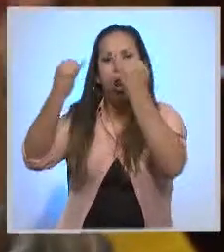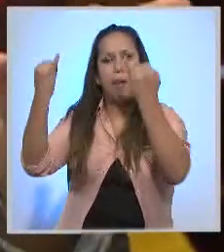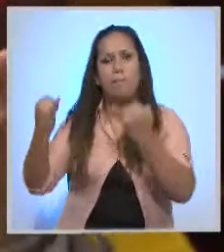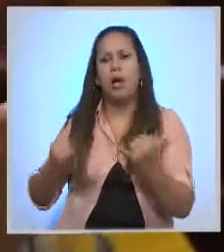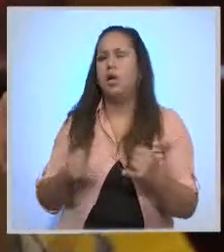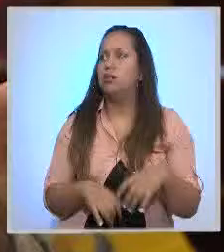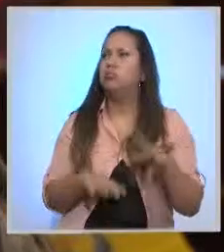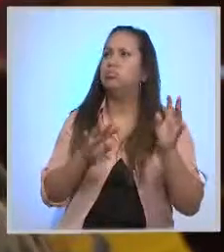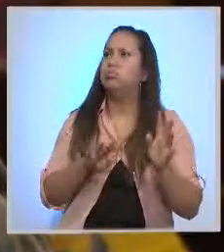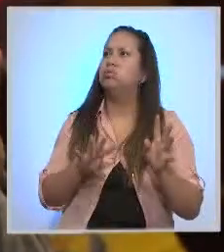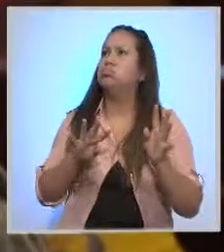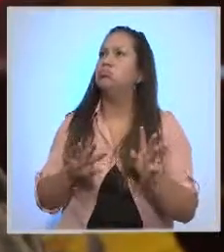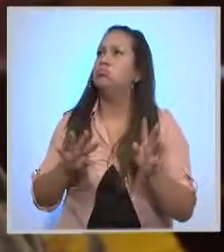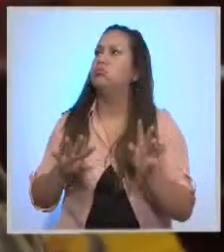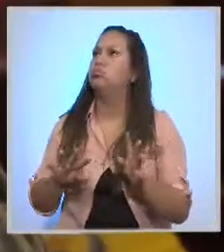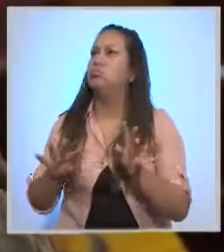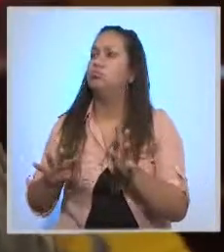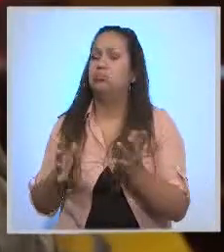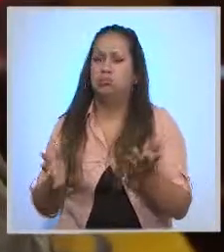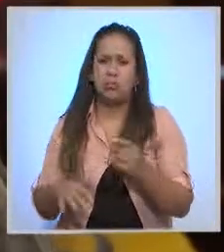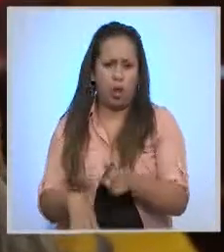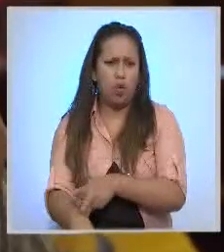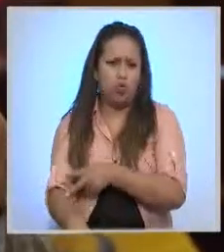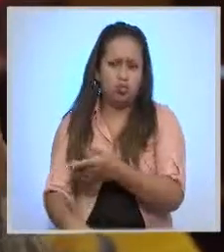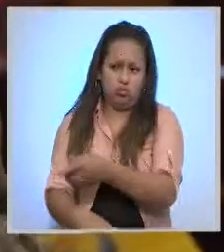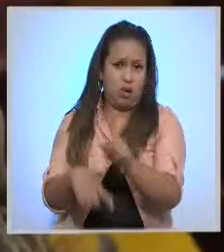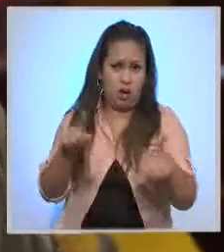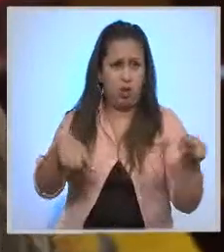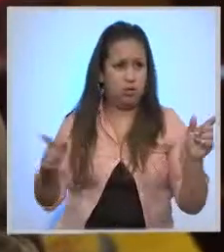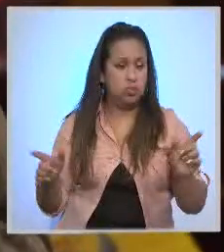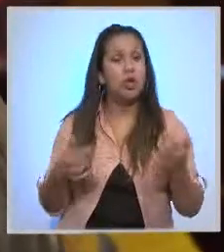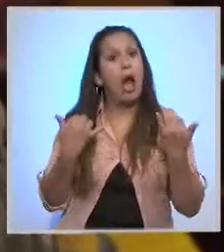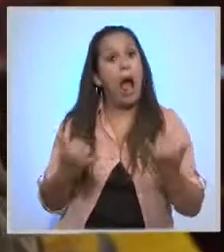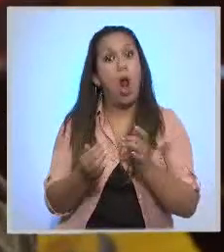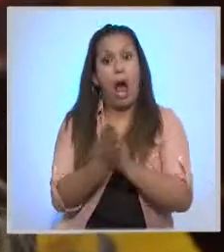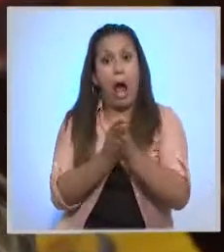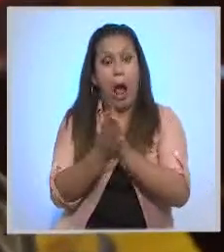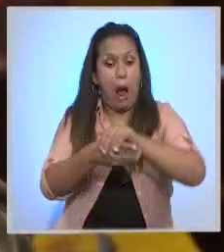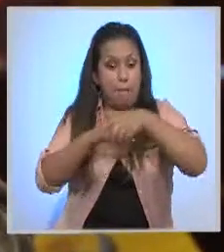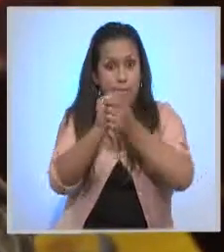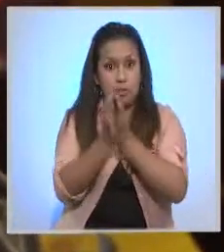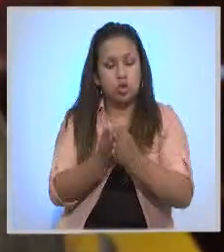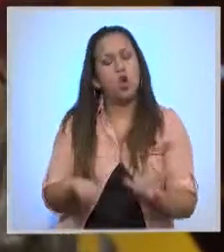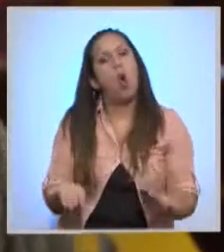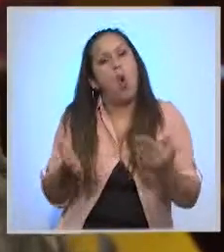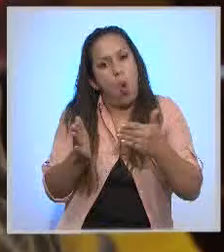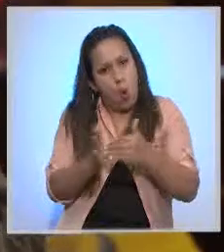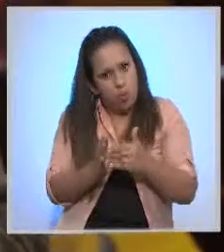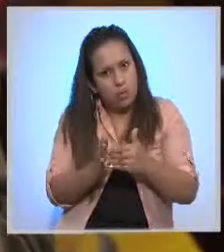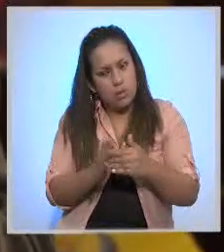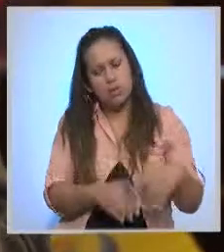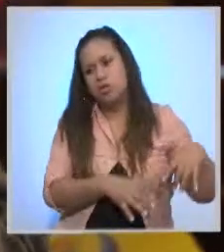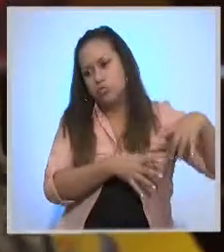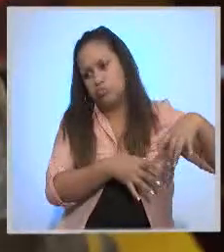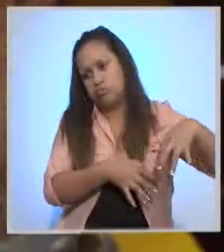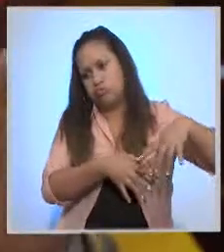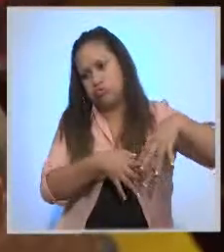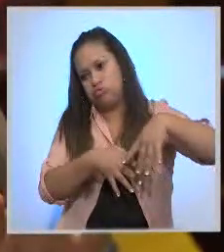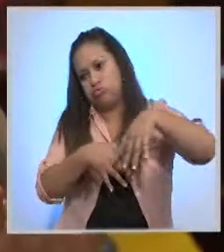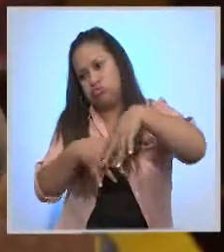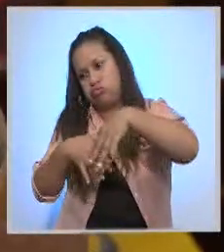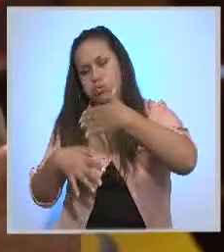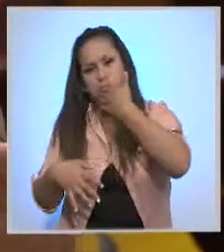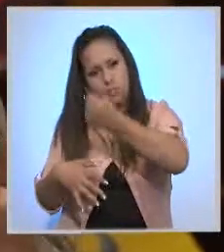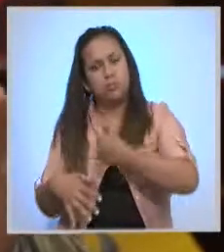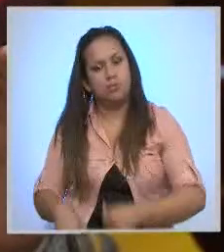en amigos y el que vayan pero utilizando estos medios alternativos y no 100% el parque el transporte particular por